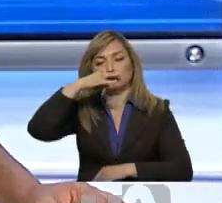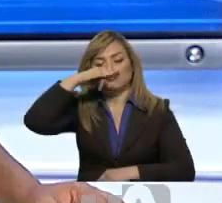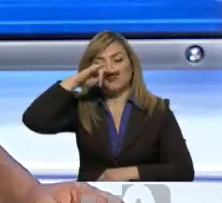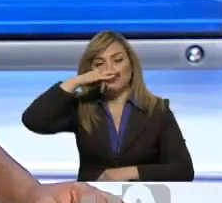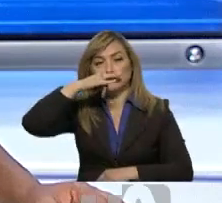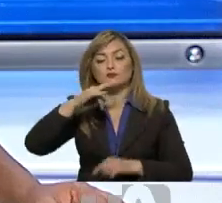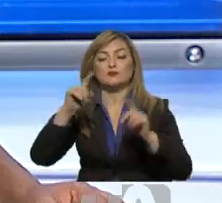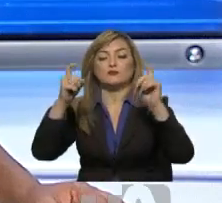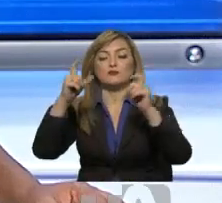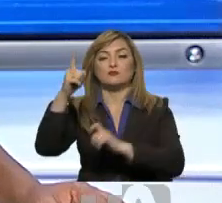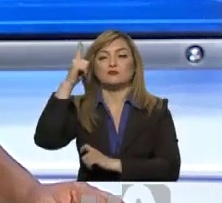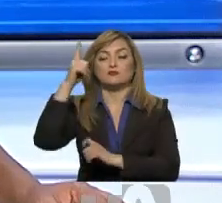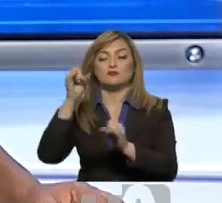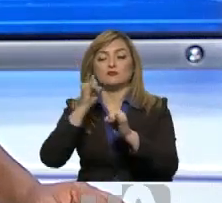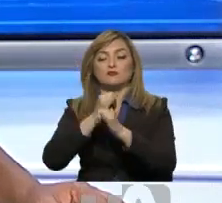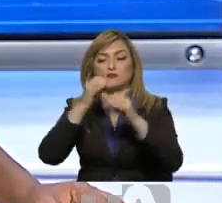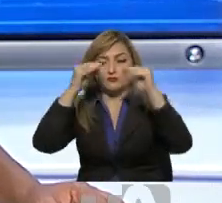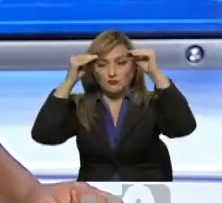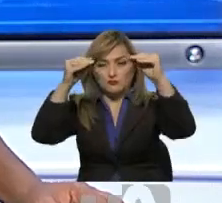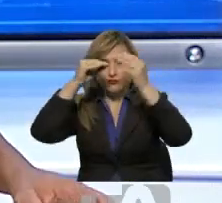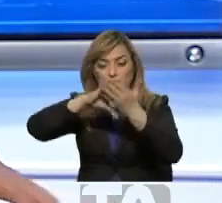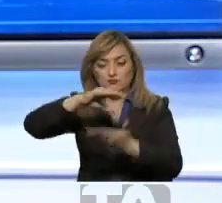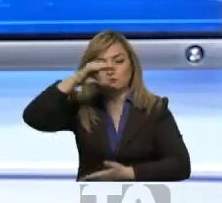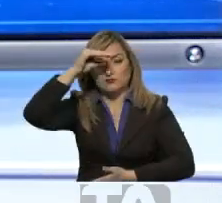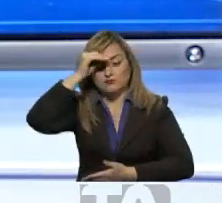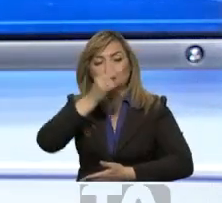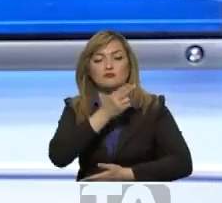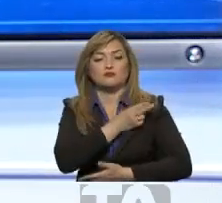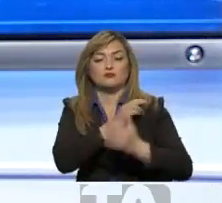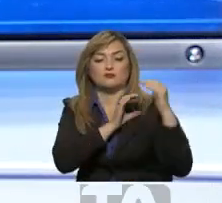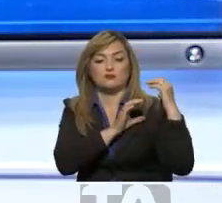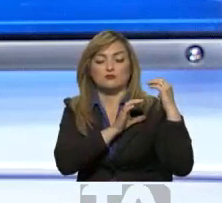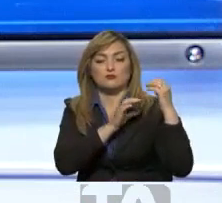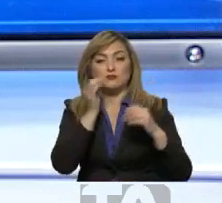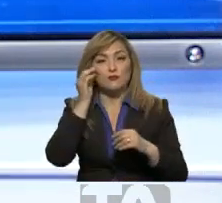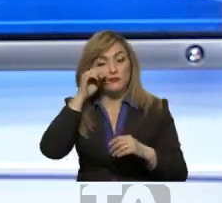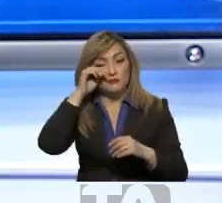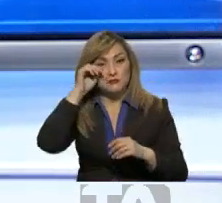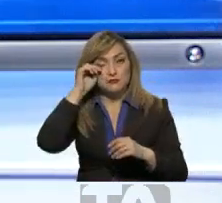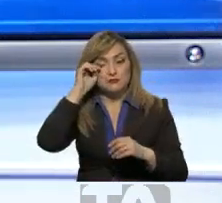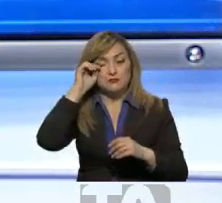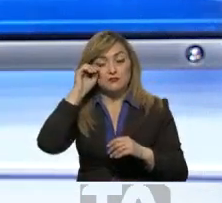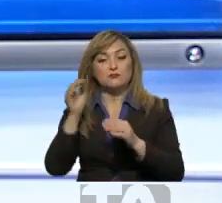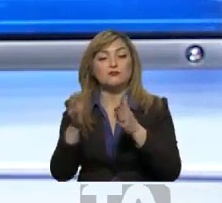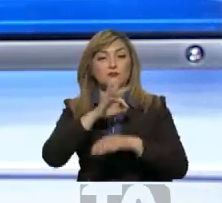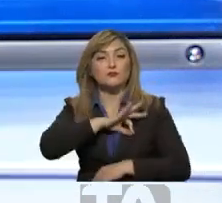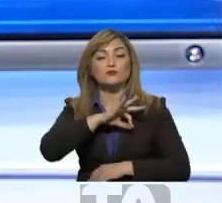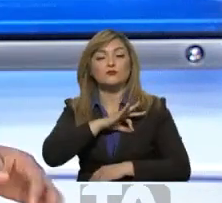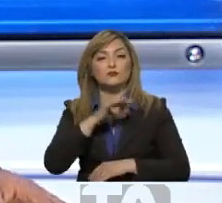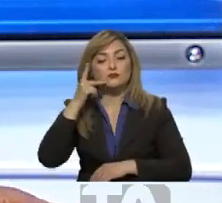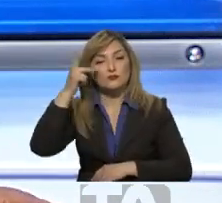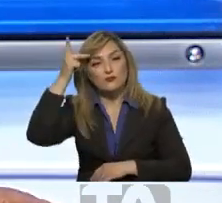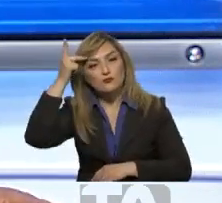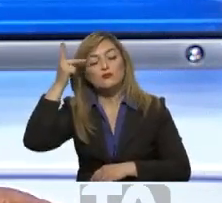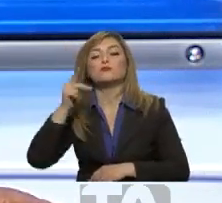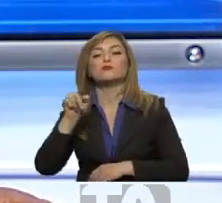la campaña que lidera el Instituto de Enseñanza y Aprendizaje de la Universidad San Francisco de Quito, que busca generar conciencia en los padres para que